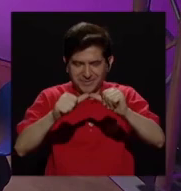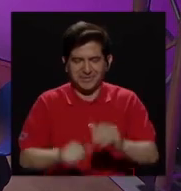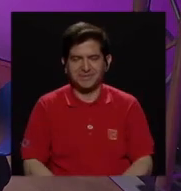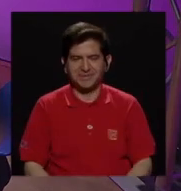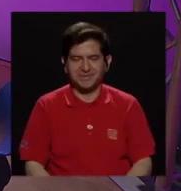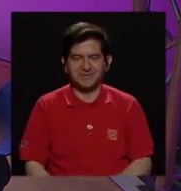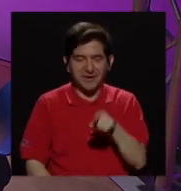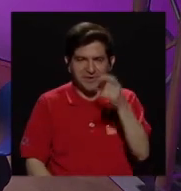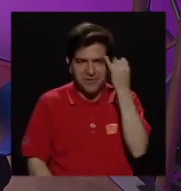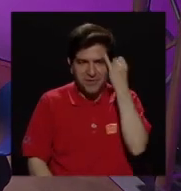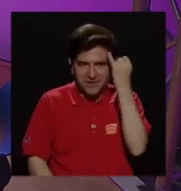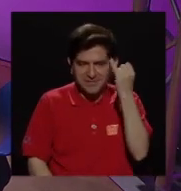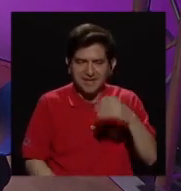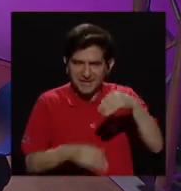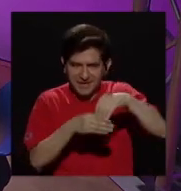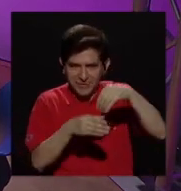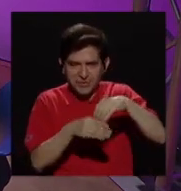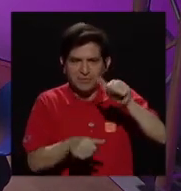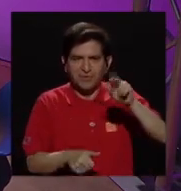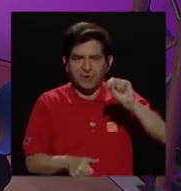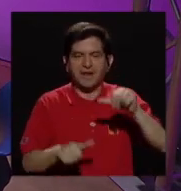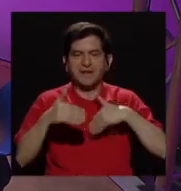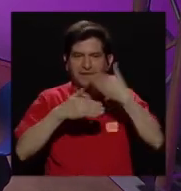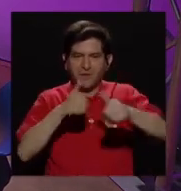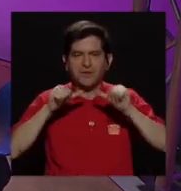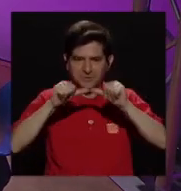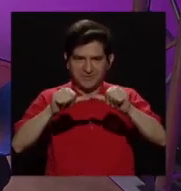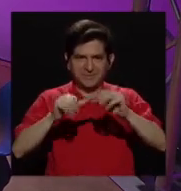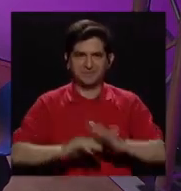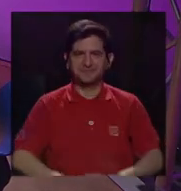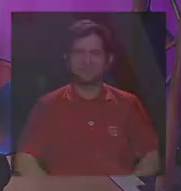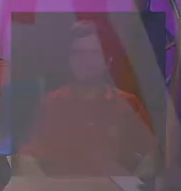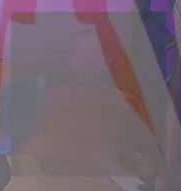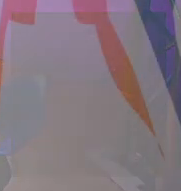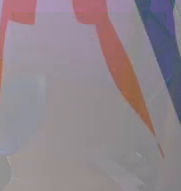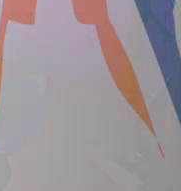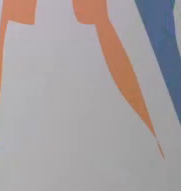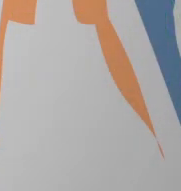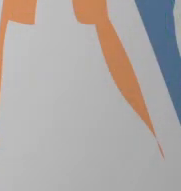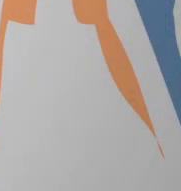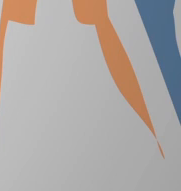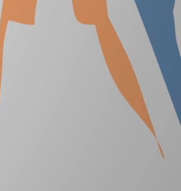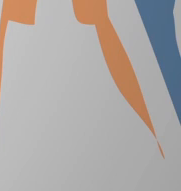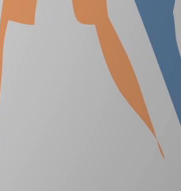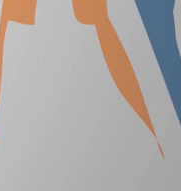a quedar con ese aporte de Ana y regresamos prontamente.